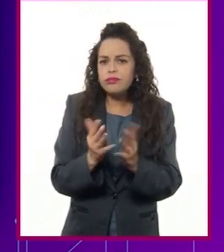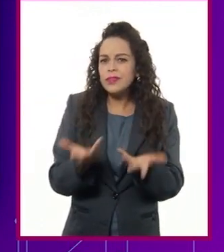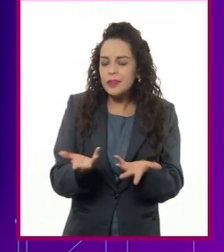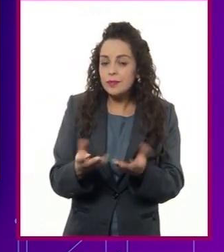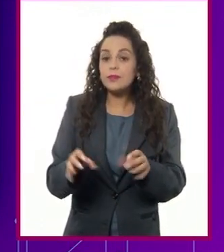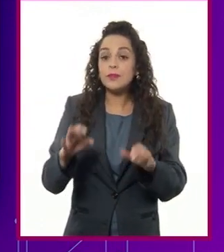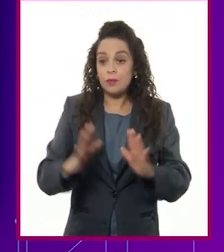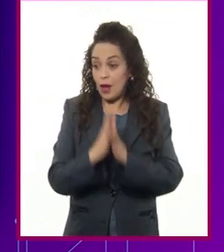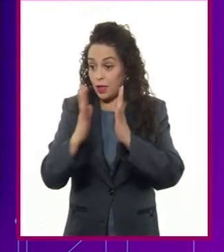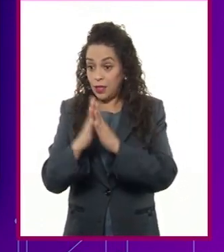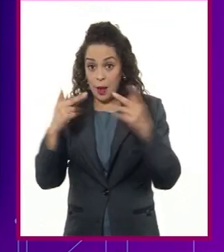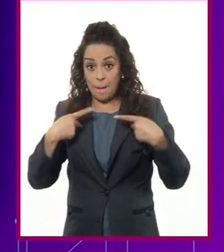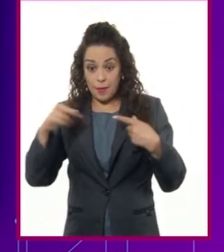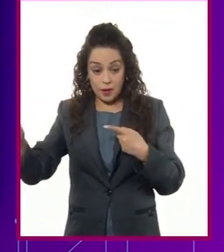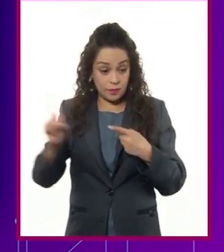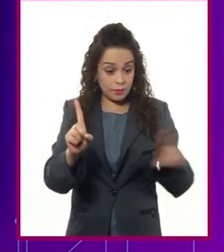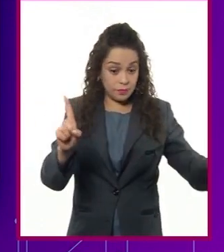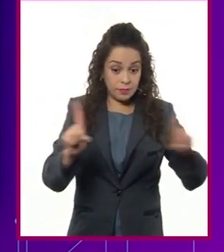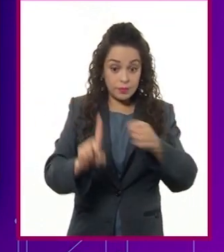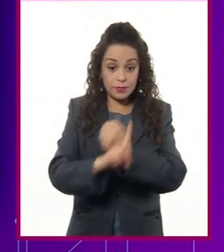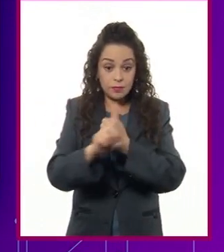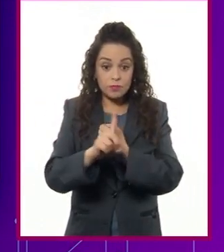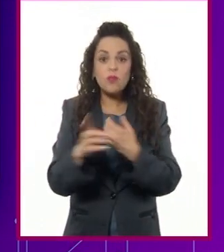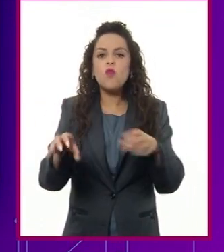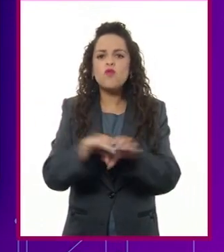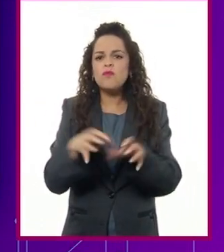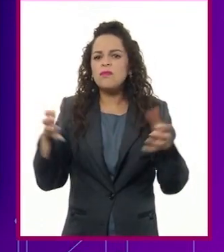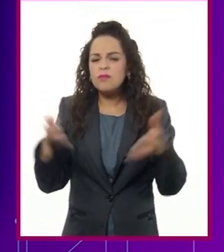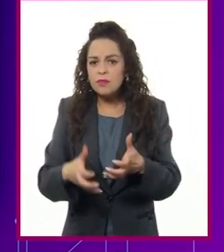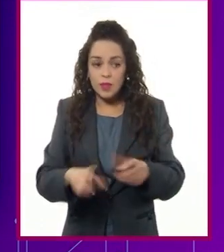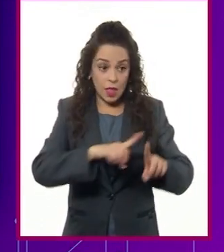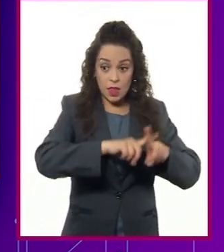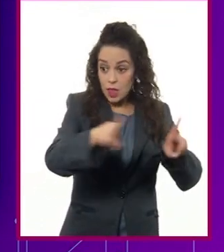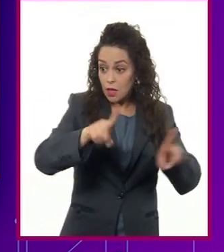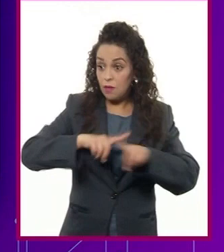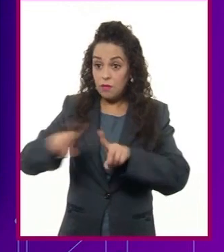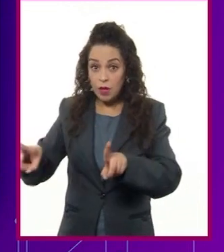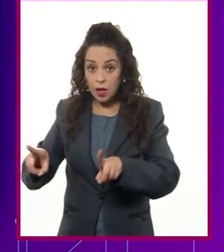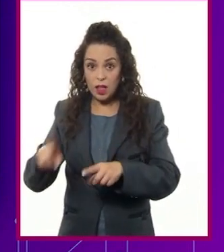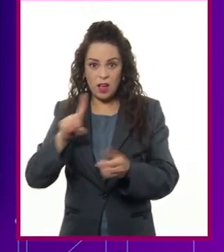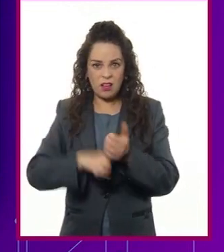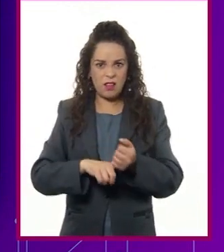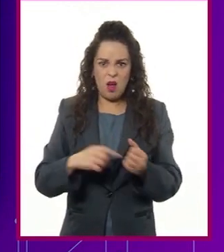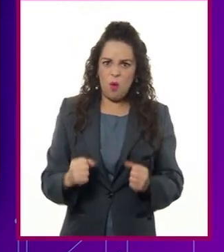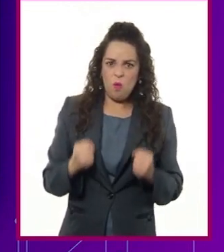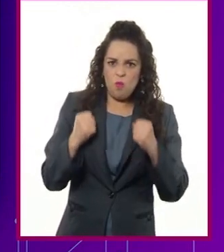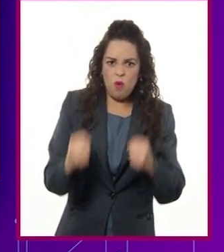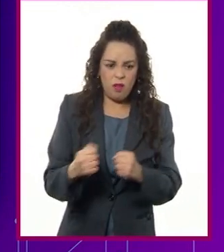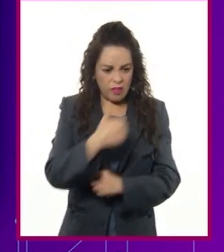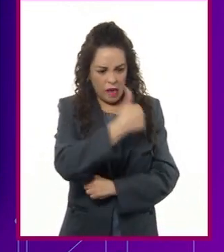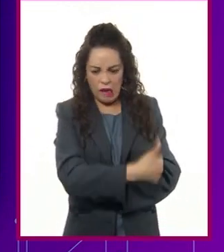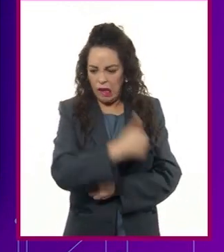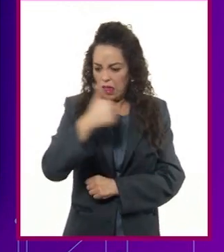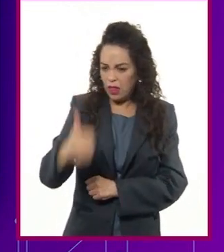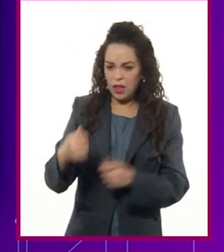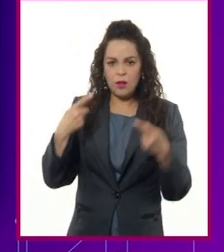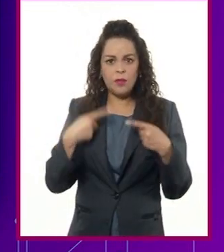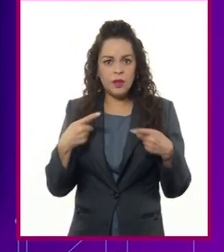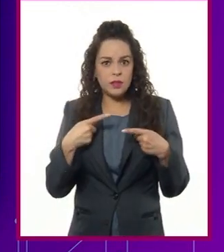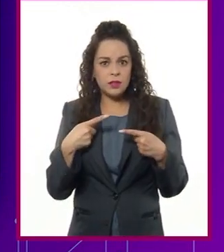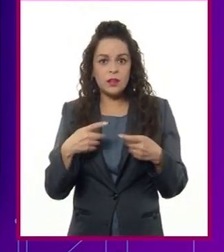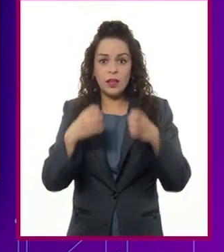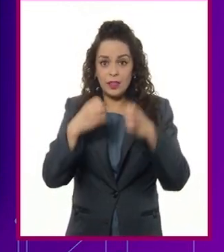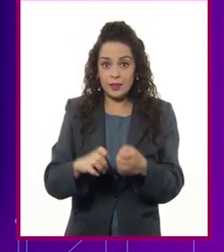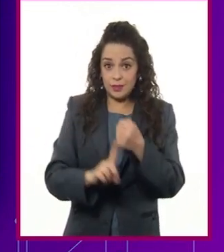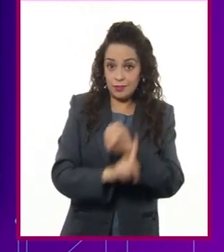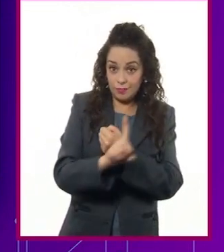los participantes? ¿Cómo varían estas relaciones de poder que tienen los involucrados en el conflicto? ¿Cómo es que